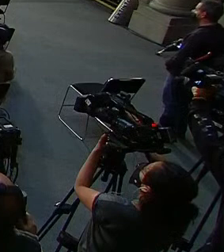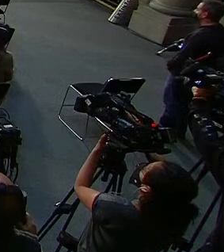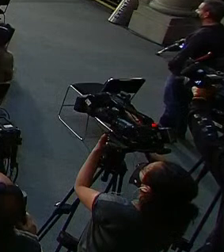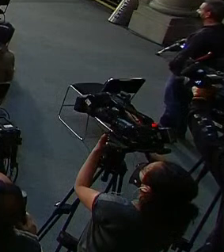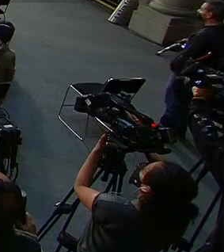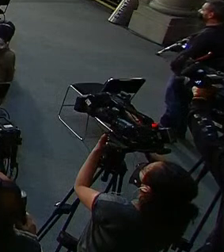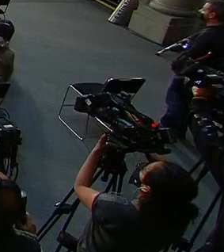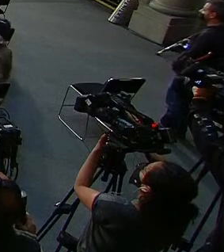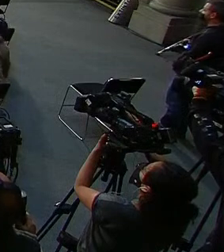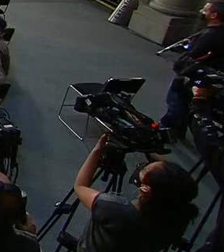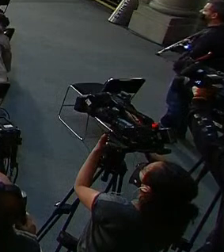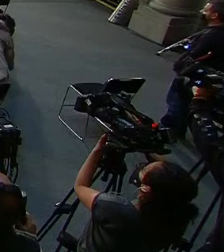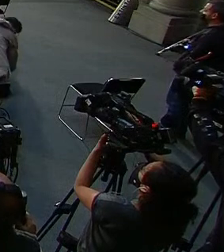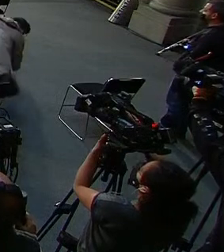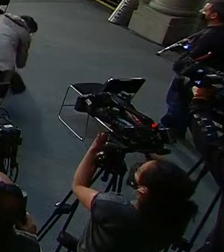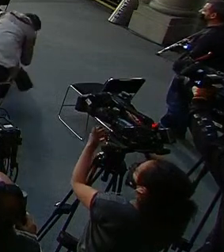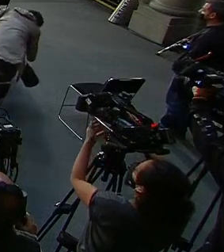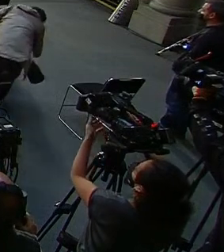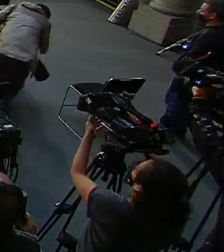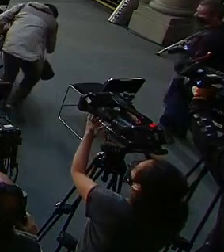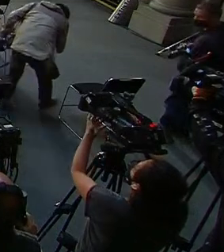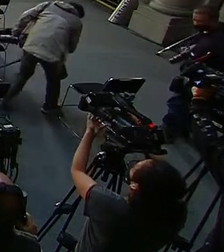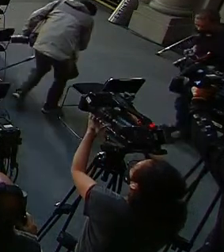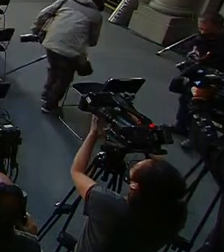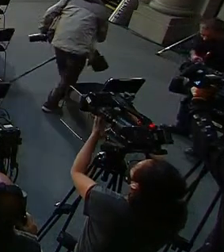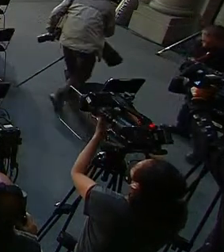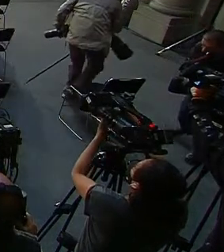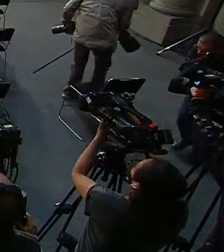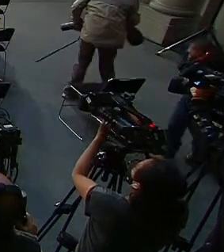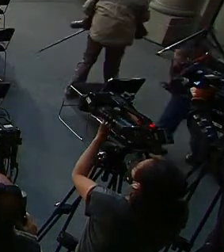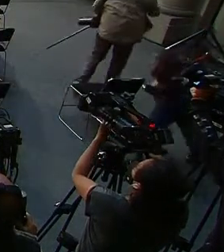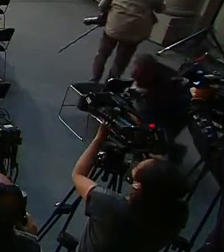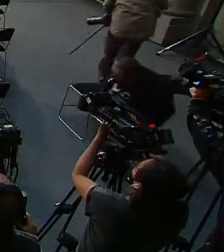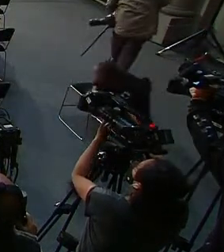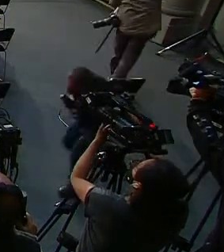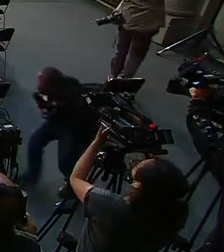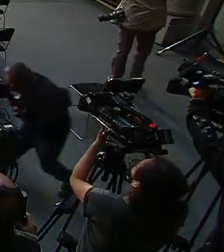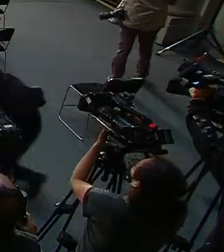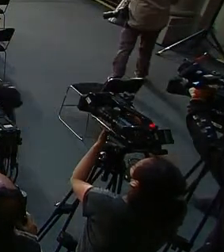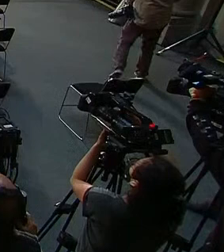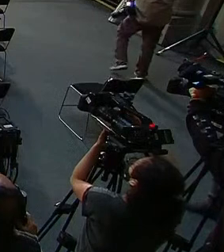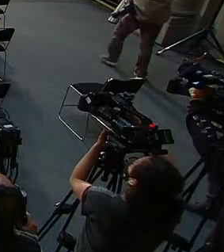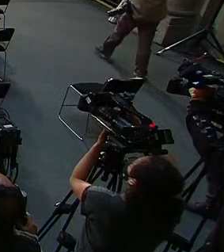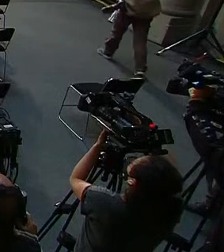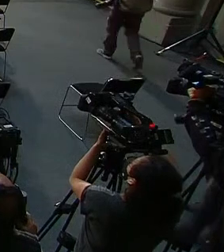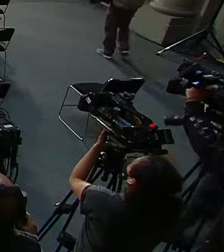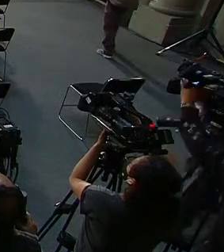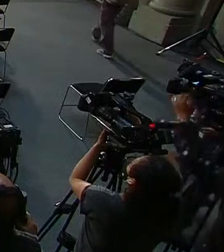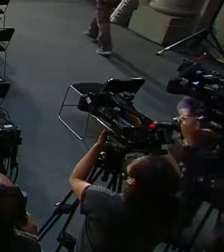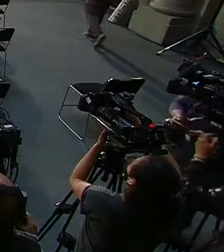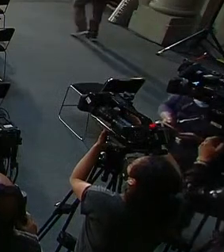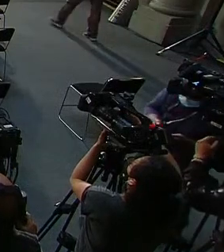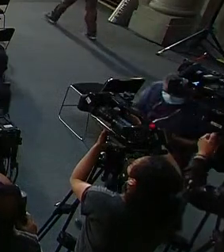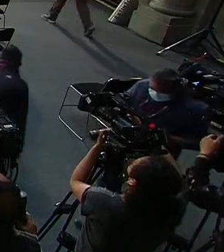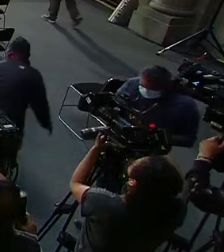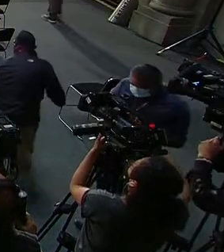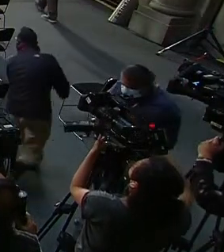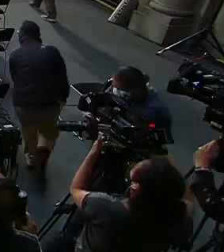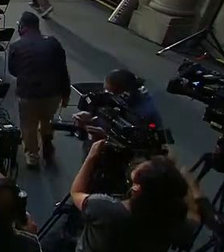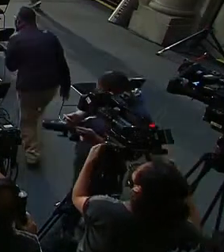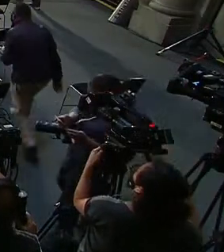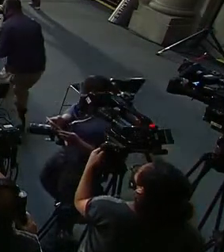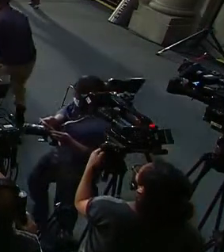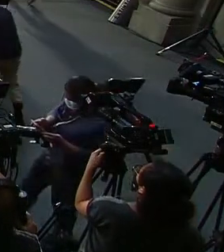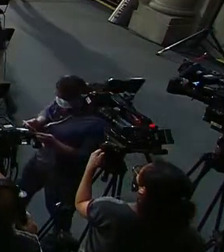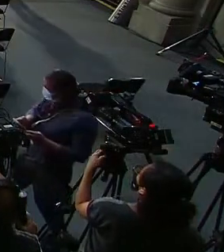pueda continuar esta conferencia. Queda inaugurado este foro que nos llena de orgullo. Muchas gracias, Pumzile Mlambo, por